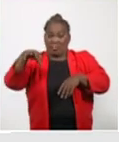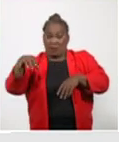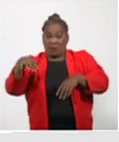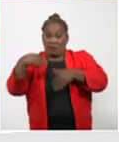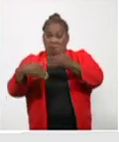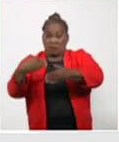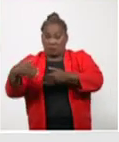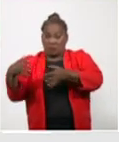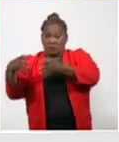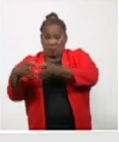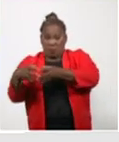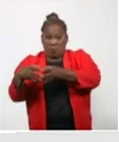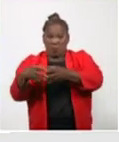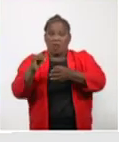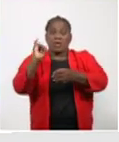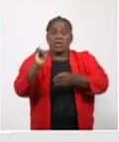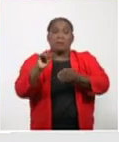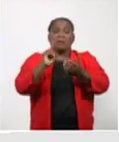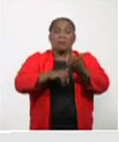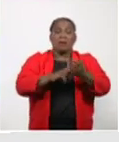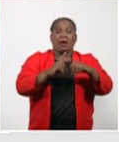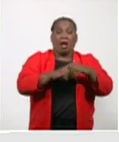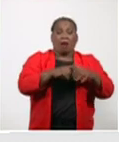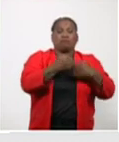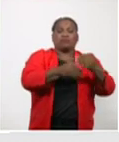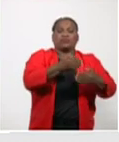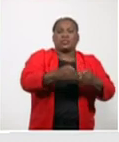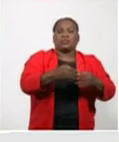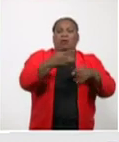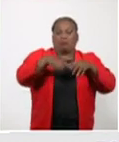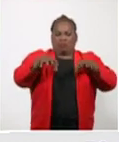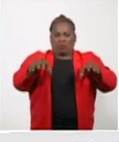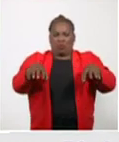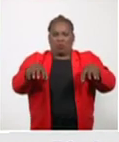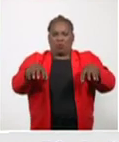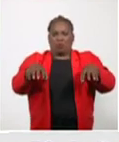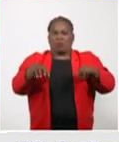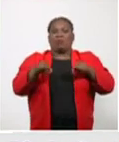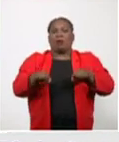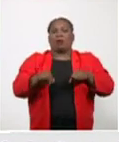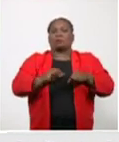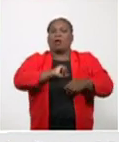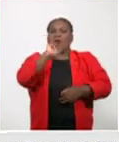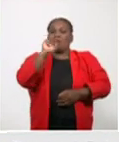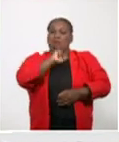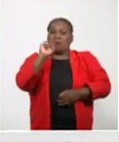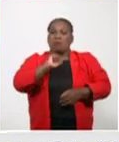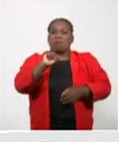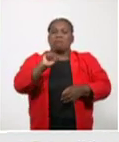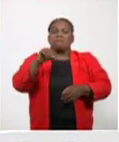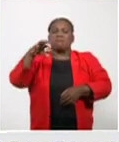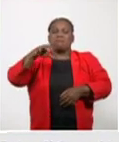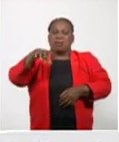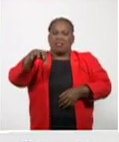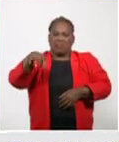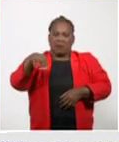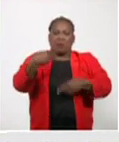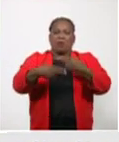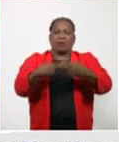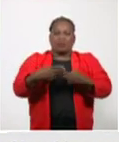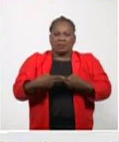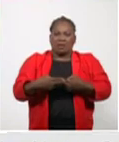otras, hasta que realmente se logre que pueda asimilar todo lo que se produce allí en esta